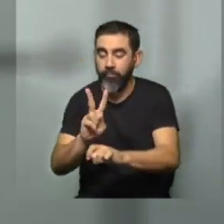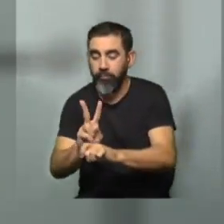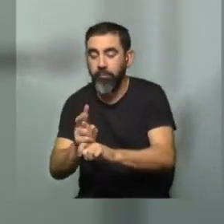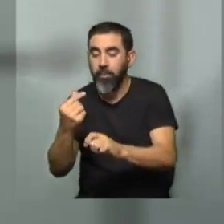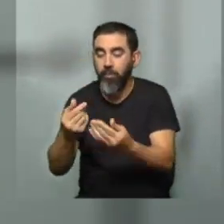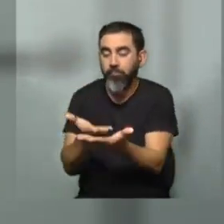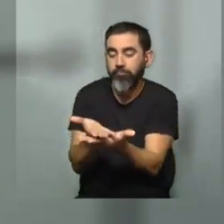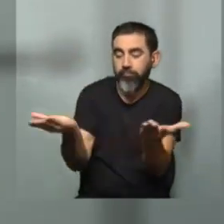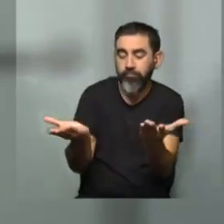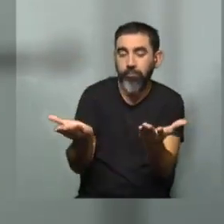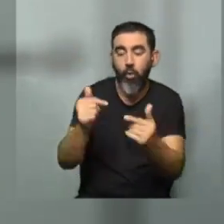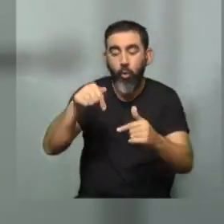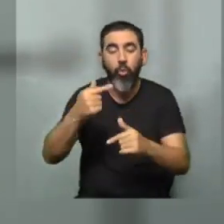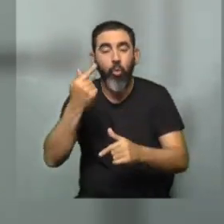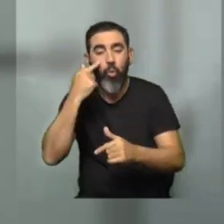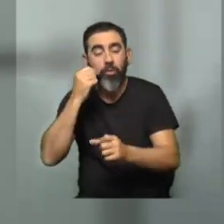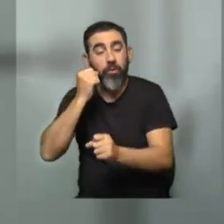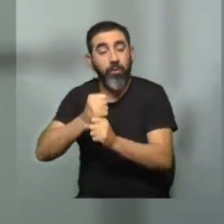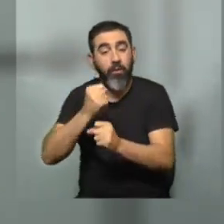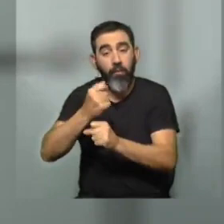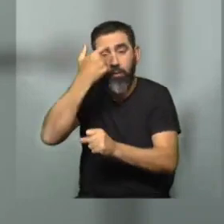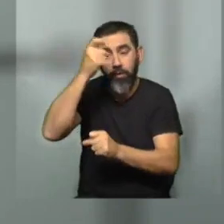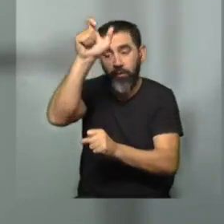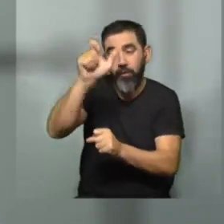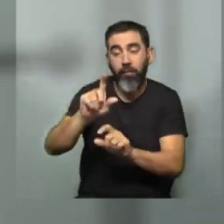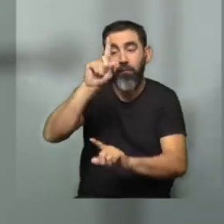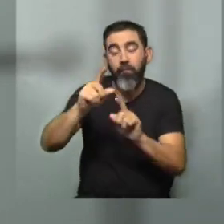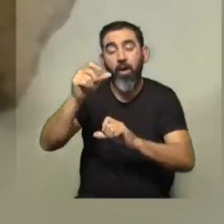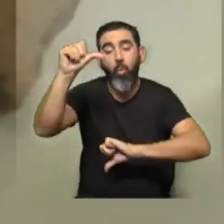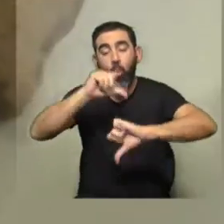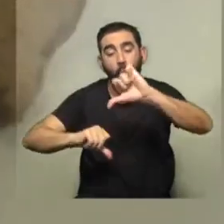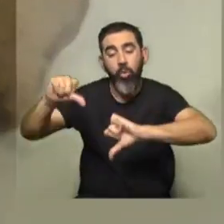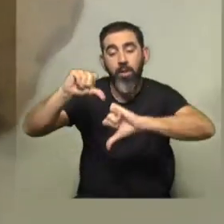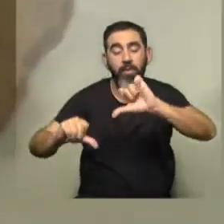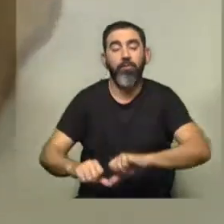el trabajo en arqueometría que realizan científicos de la Facultad de Química.